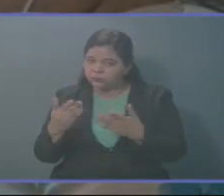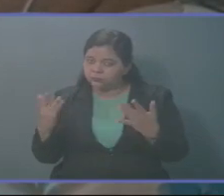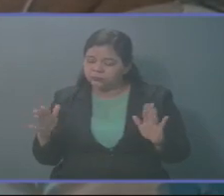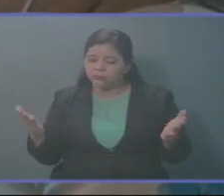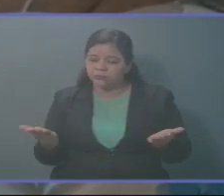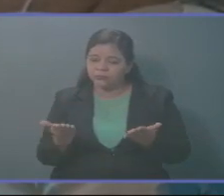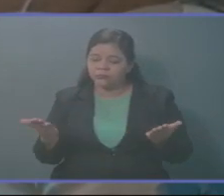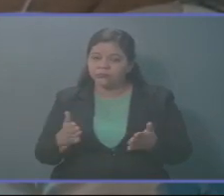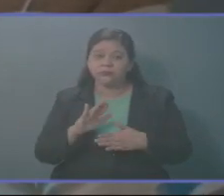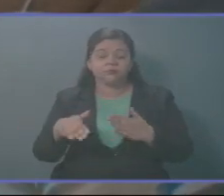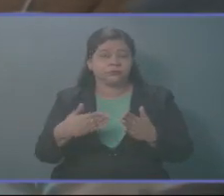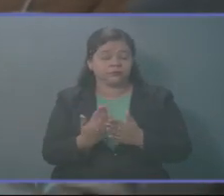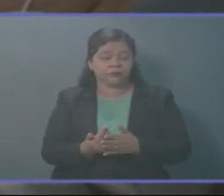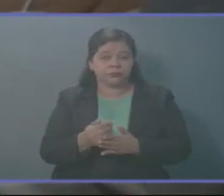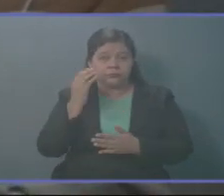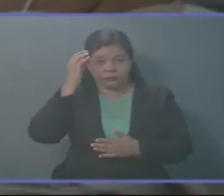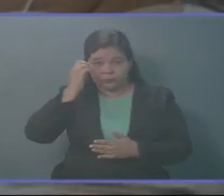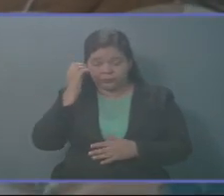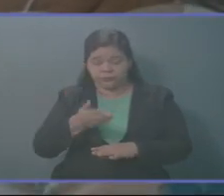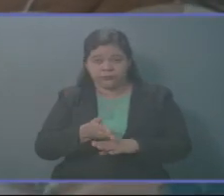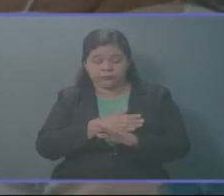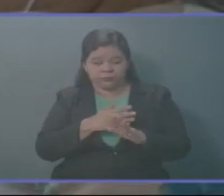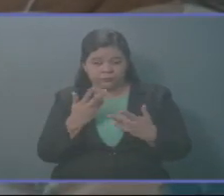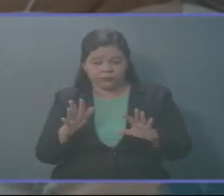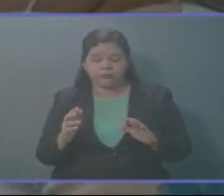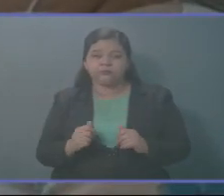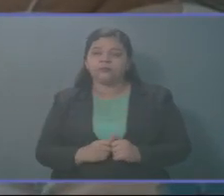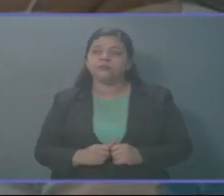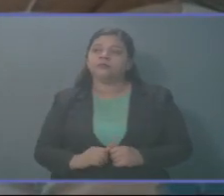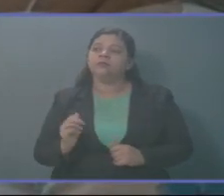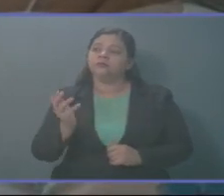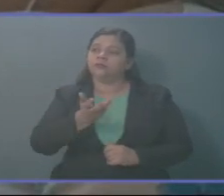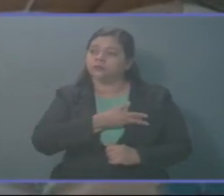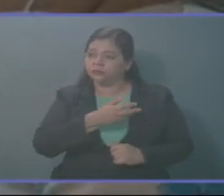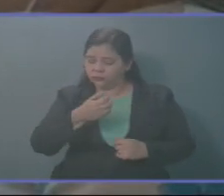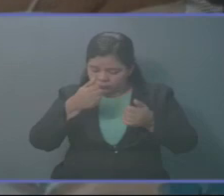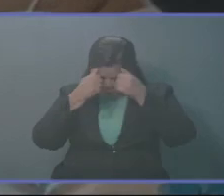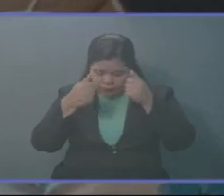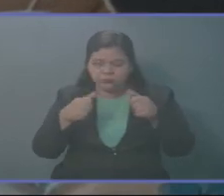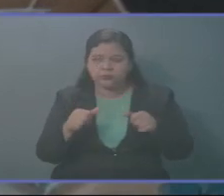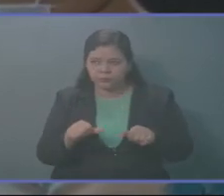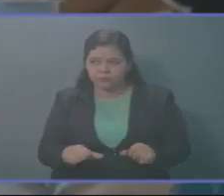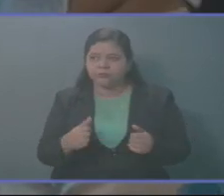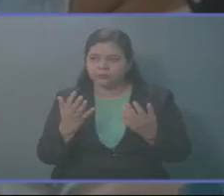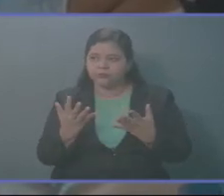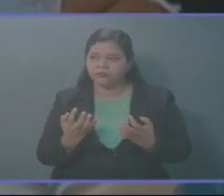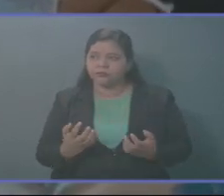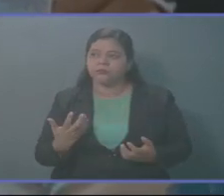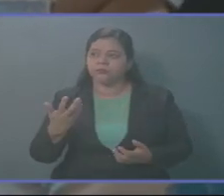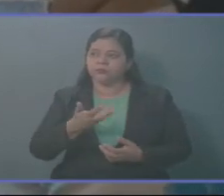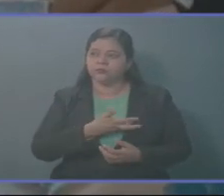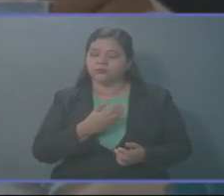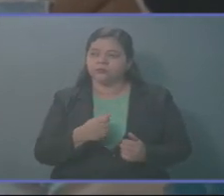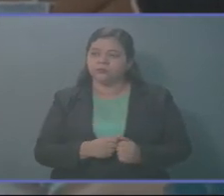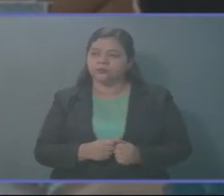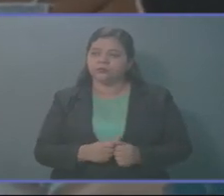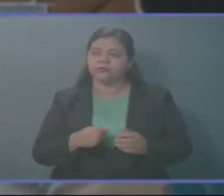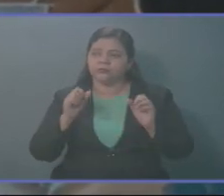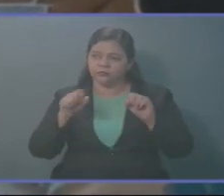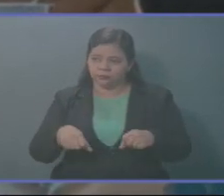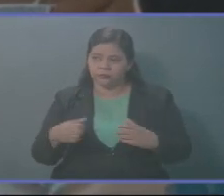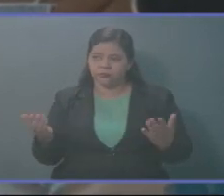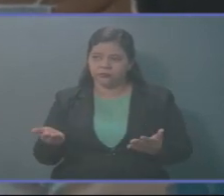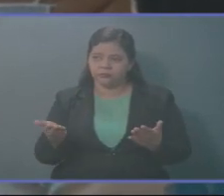los comentarios que hayan hecho, en nuestro caso sí estaríamos con anuencia a que se realizara